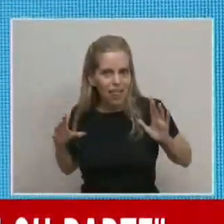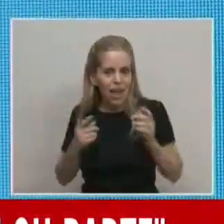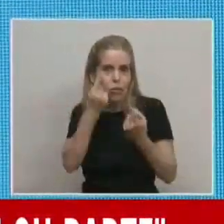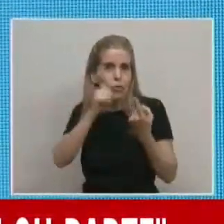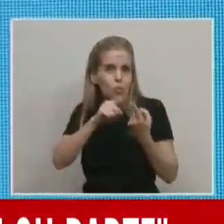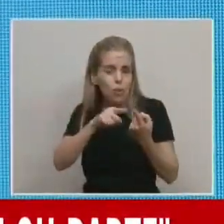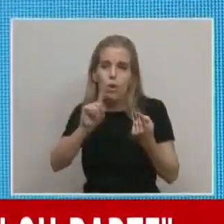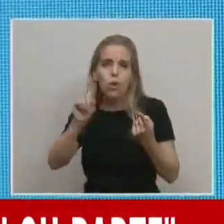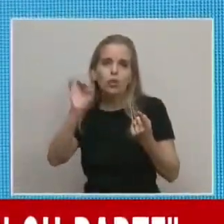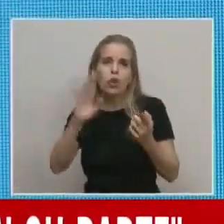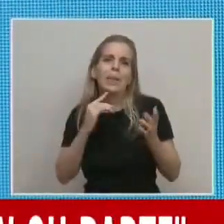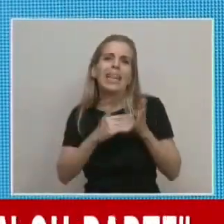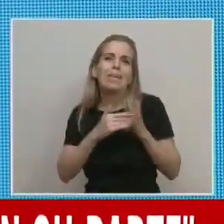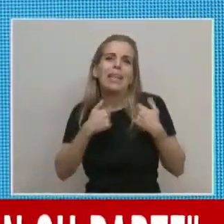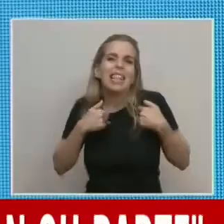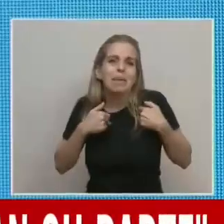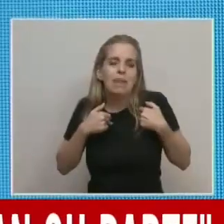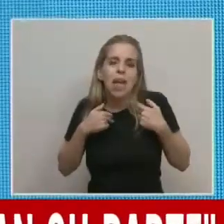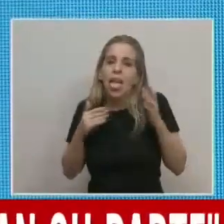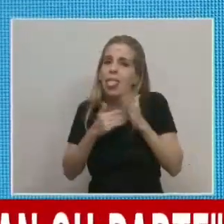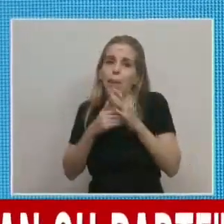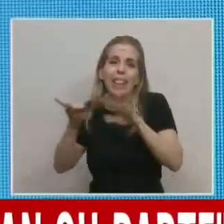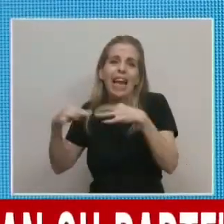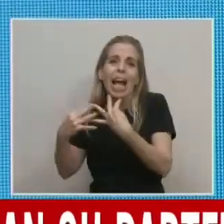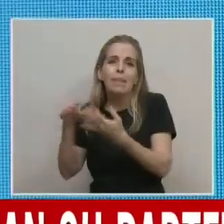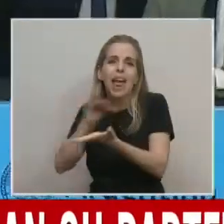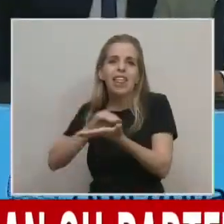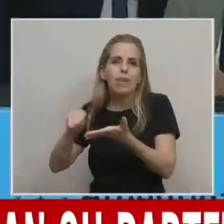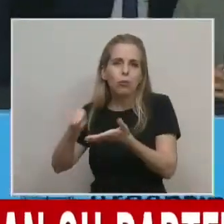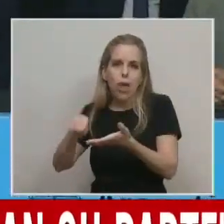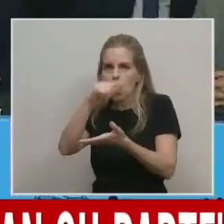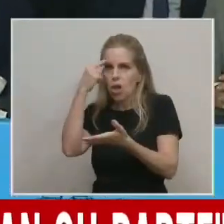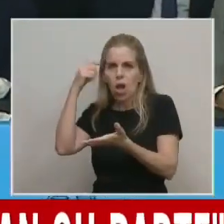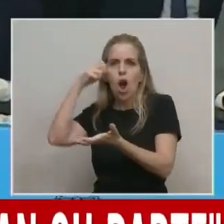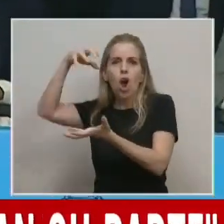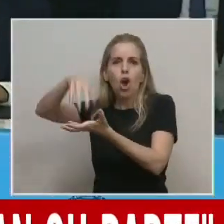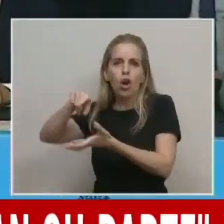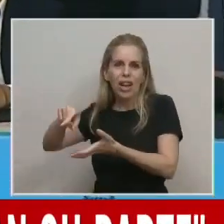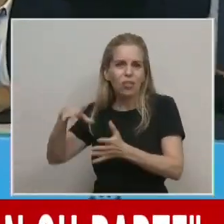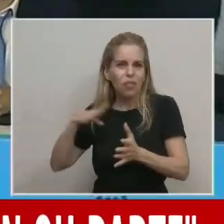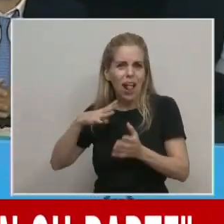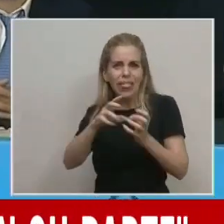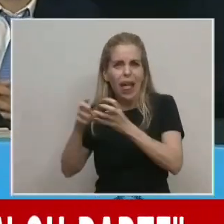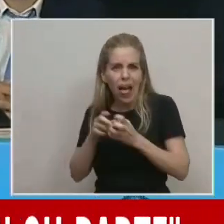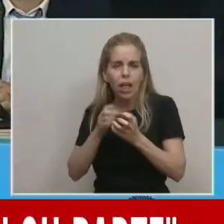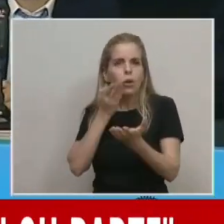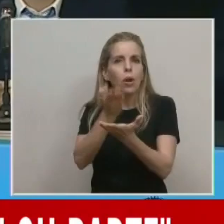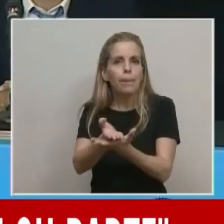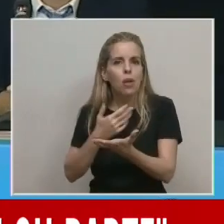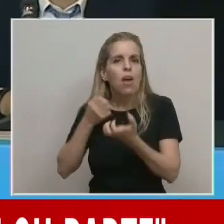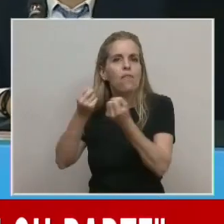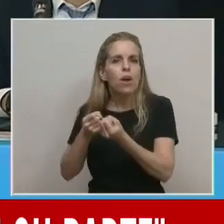dependiendo de mí. Está dependiendo de los diputados de la Nación. Y les pido que hagan todo el esfuerzo